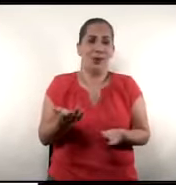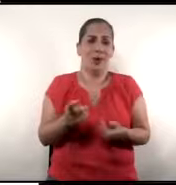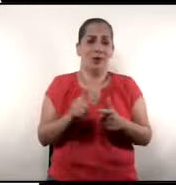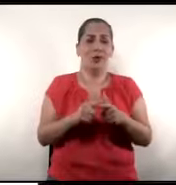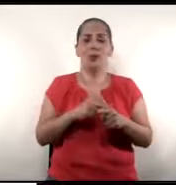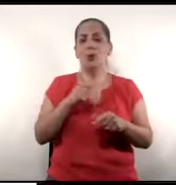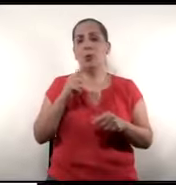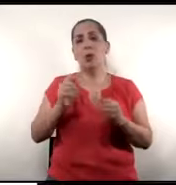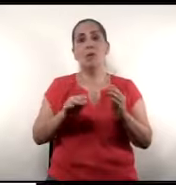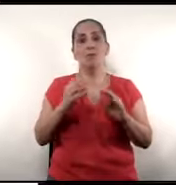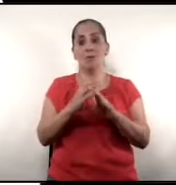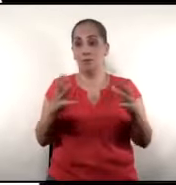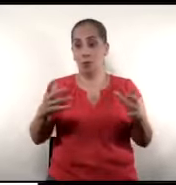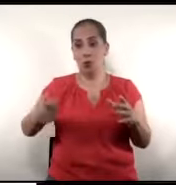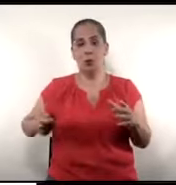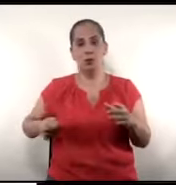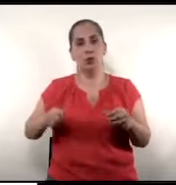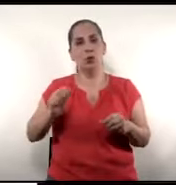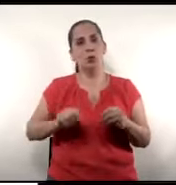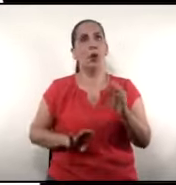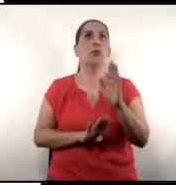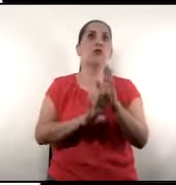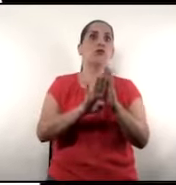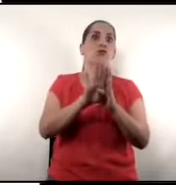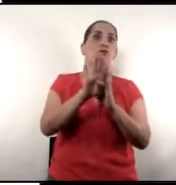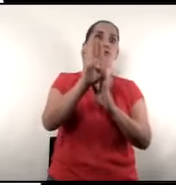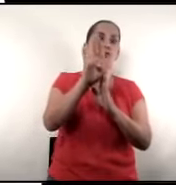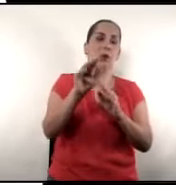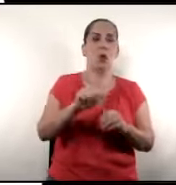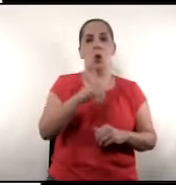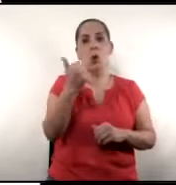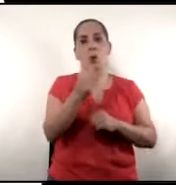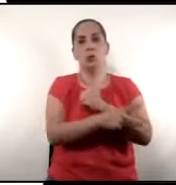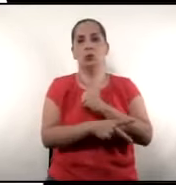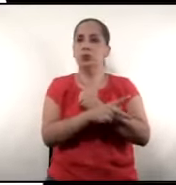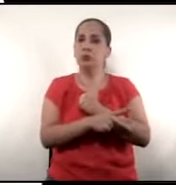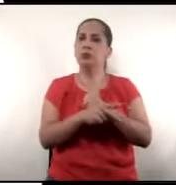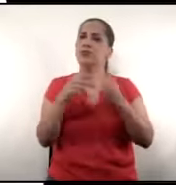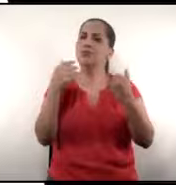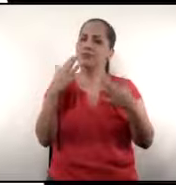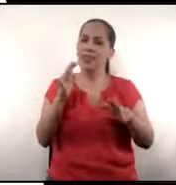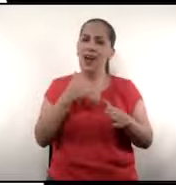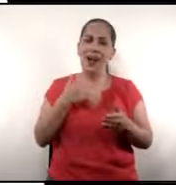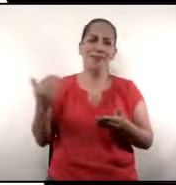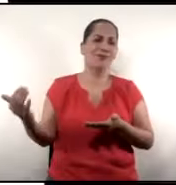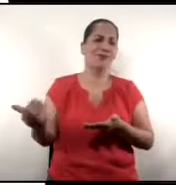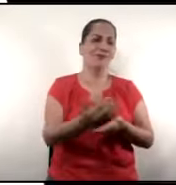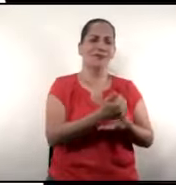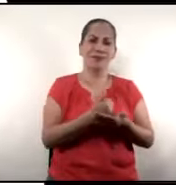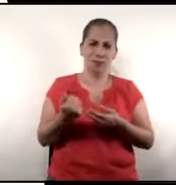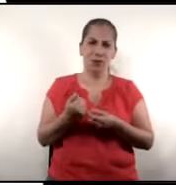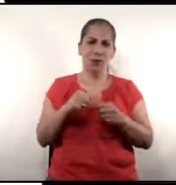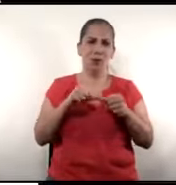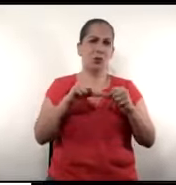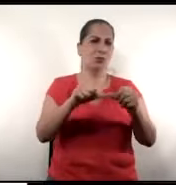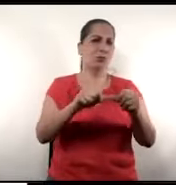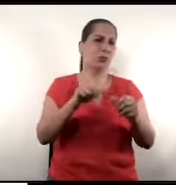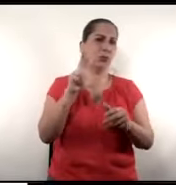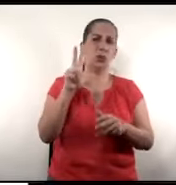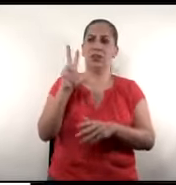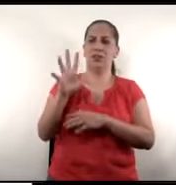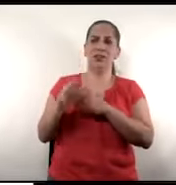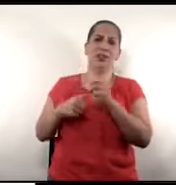de pensiones crezca como podría crecer. Y hay países donde han logrado rendimientos promedios sostenidos a lo largo de 35